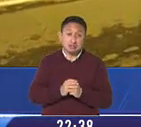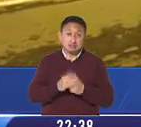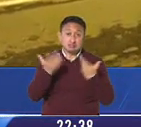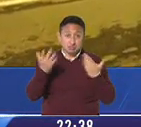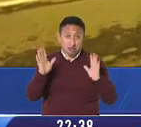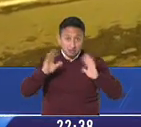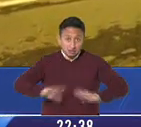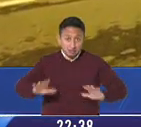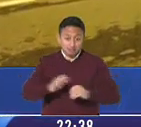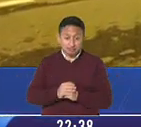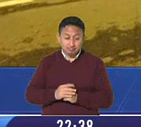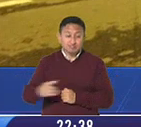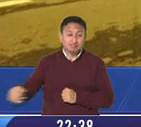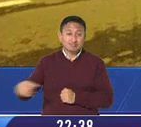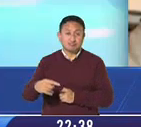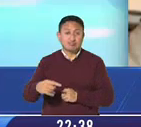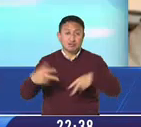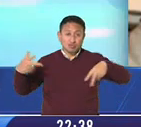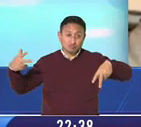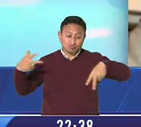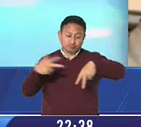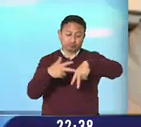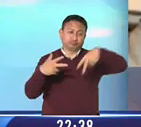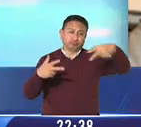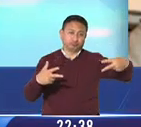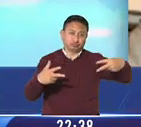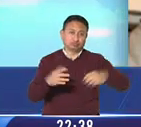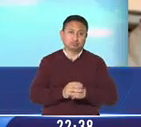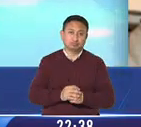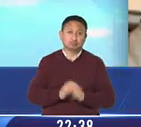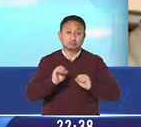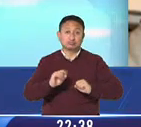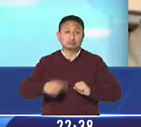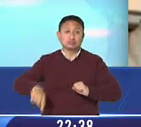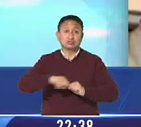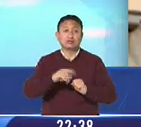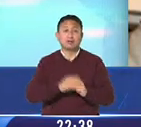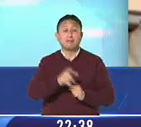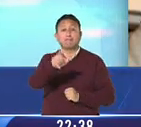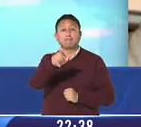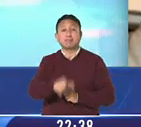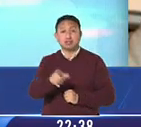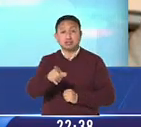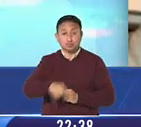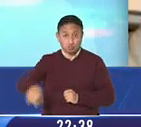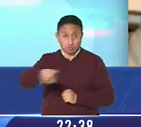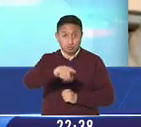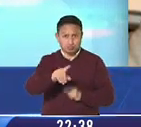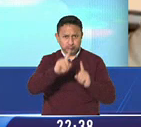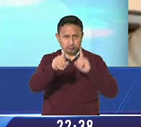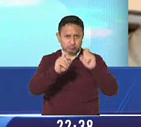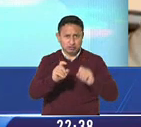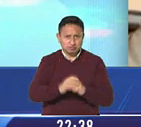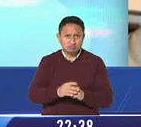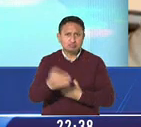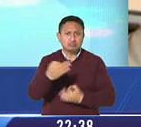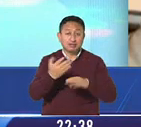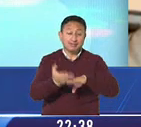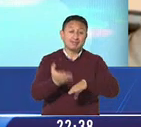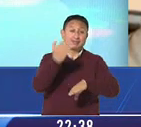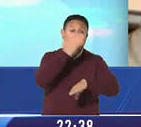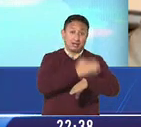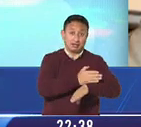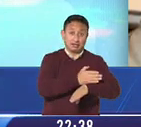jornada educativa, fue arrollado. Asimismo, de esta forma tomamos contacto con moradores del sector, quienes indicaron que minutos